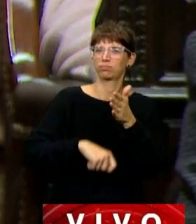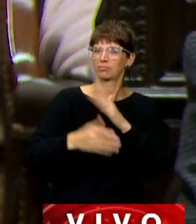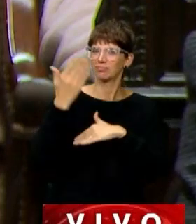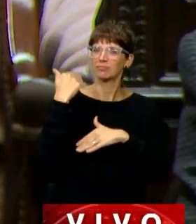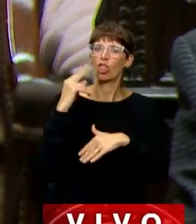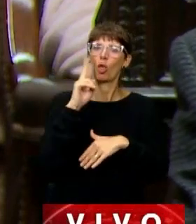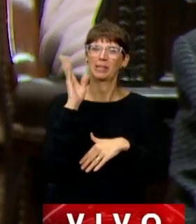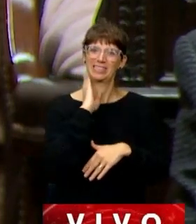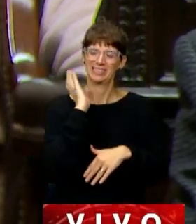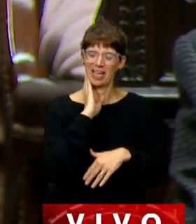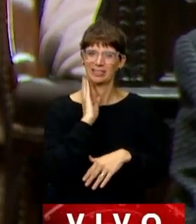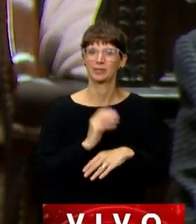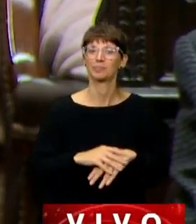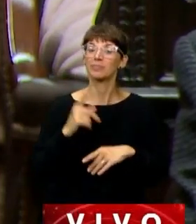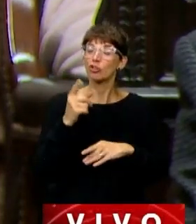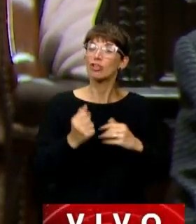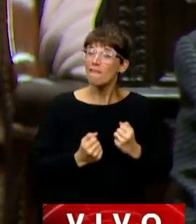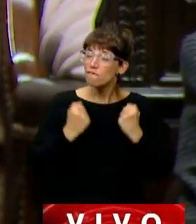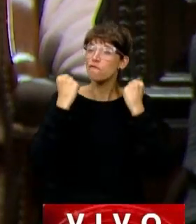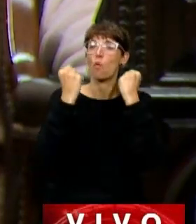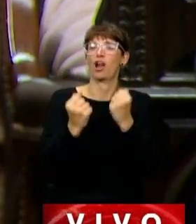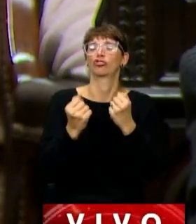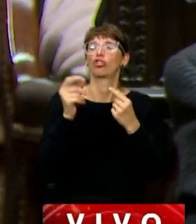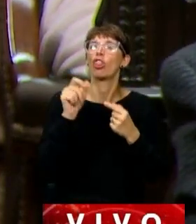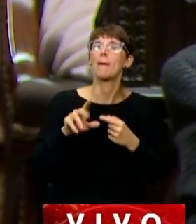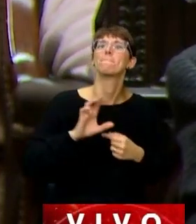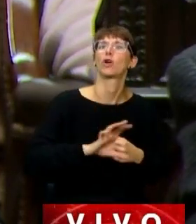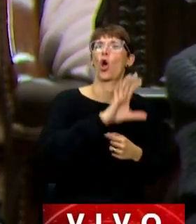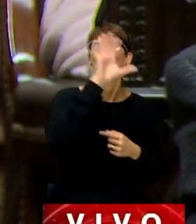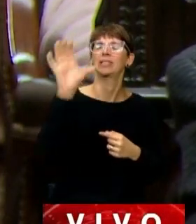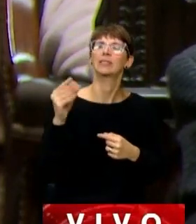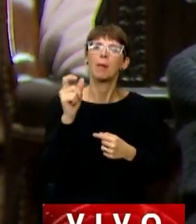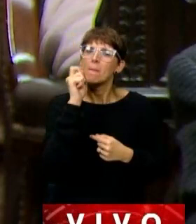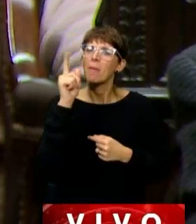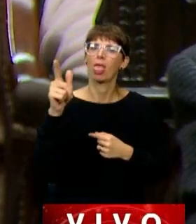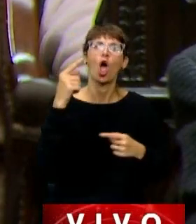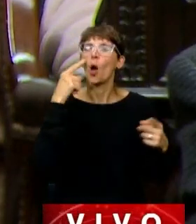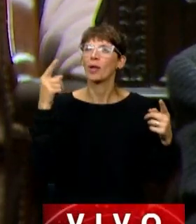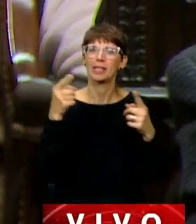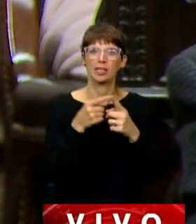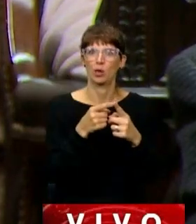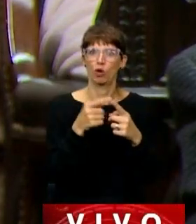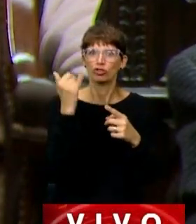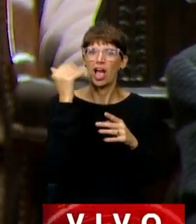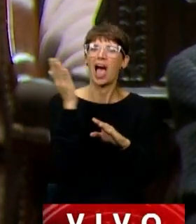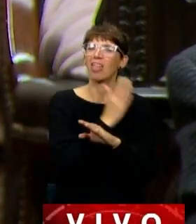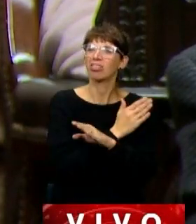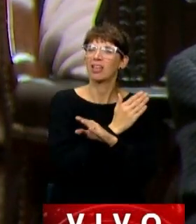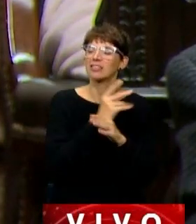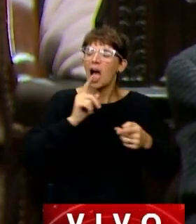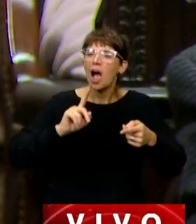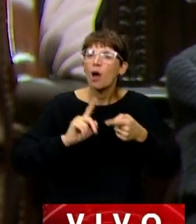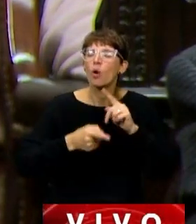2016. Entonces, el esfuerzo que tienen que hacer las provincias para alcanzar las metas que estaban previstas en la